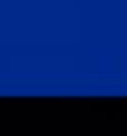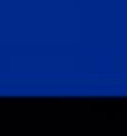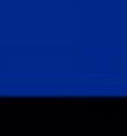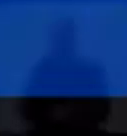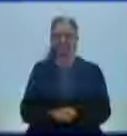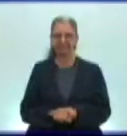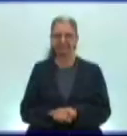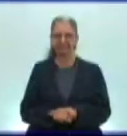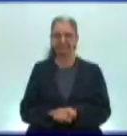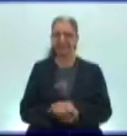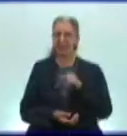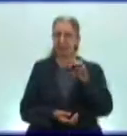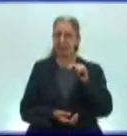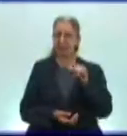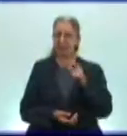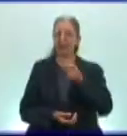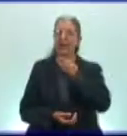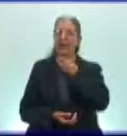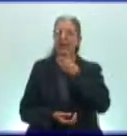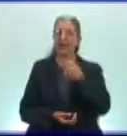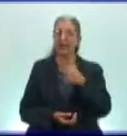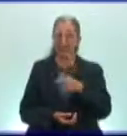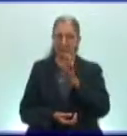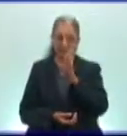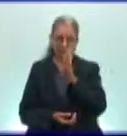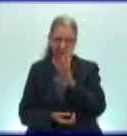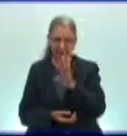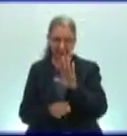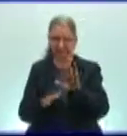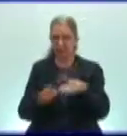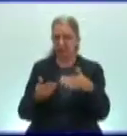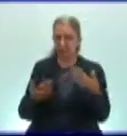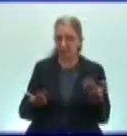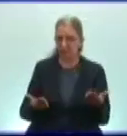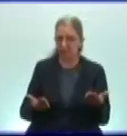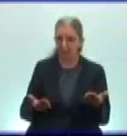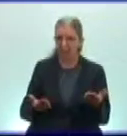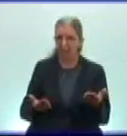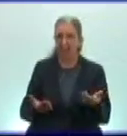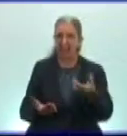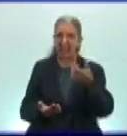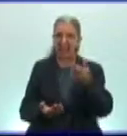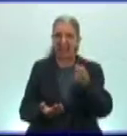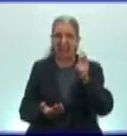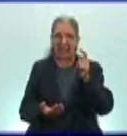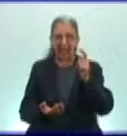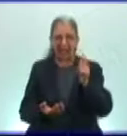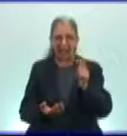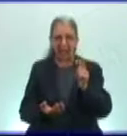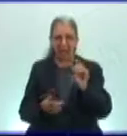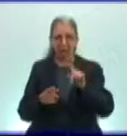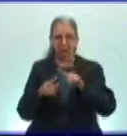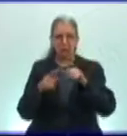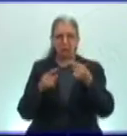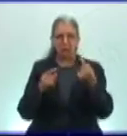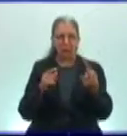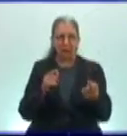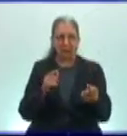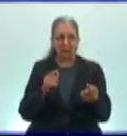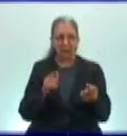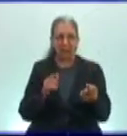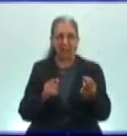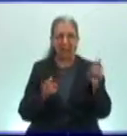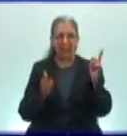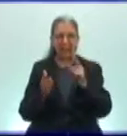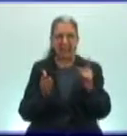Pasemos a analizar las respuestas relacionadas con la distribución B. Les preguntaban por qué el átomo